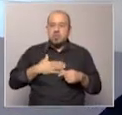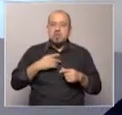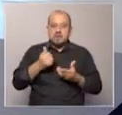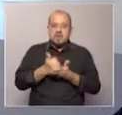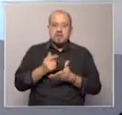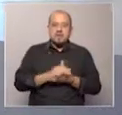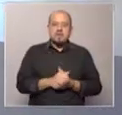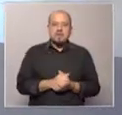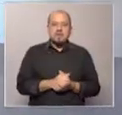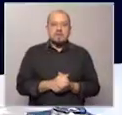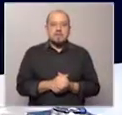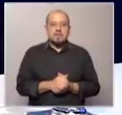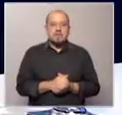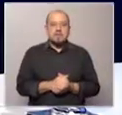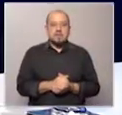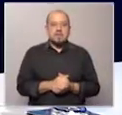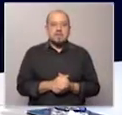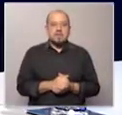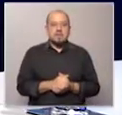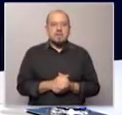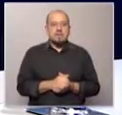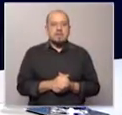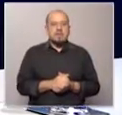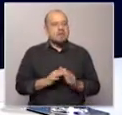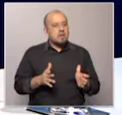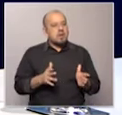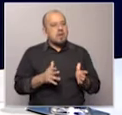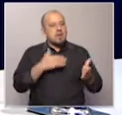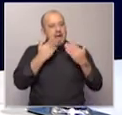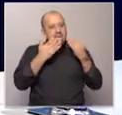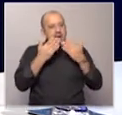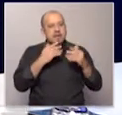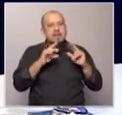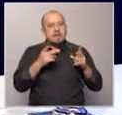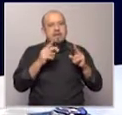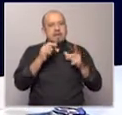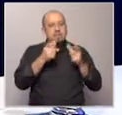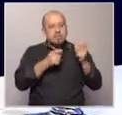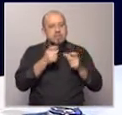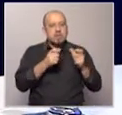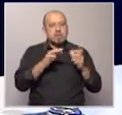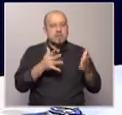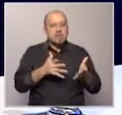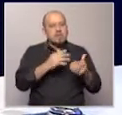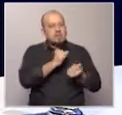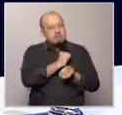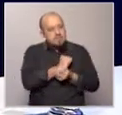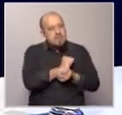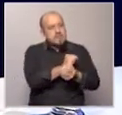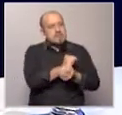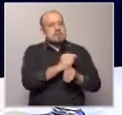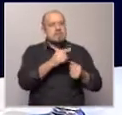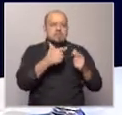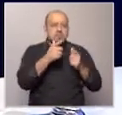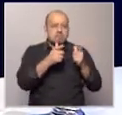minuto que ustedes bien realmente el gusto es nuestro porque hablar de todas las personas que están privadas de libertad que es un tema que